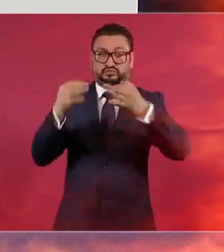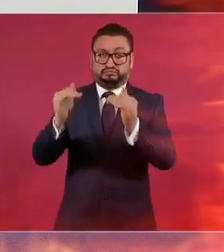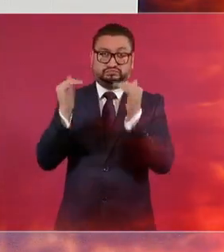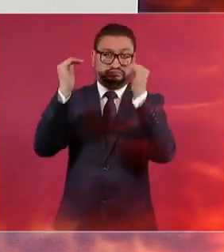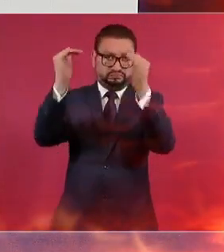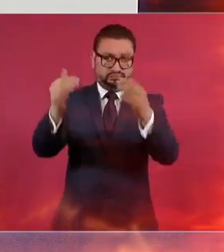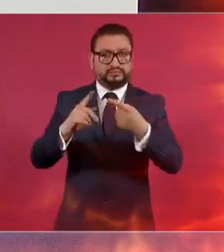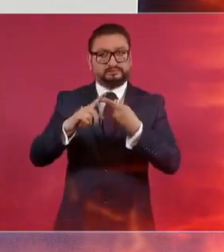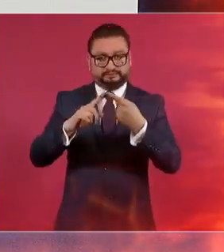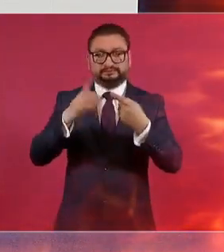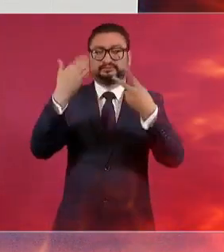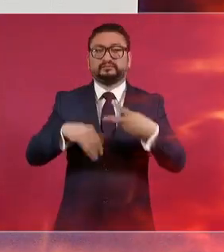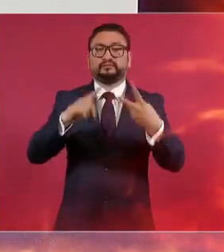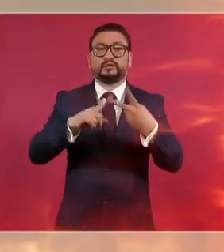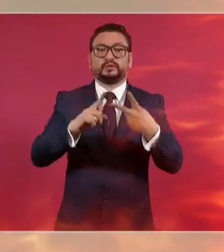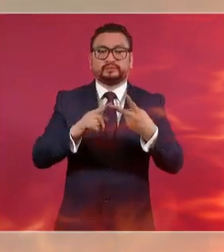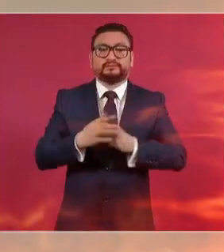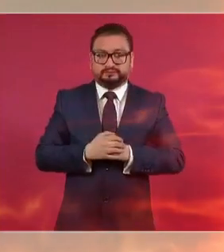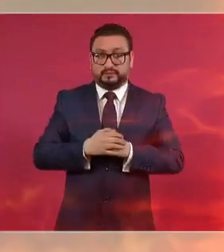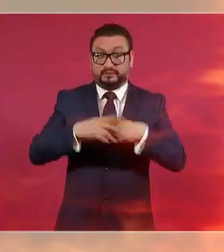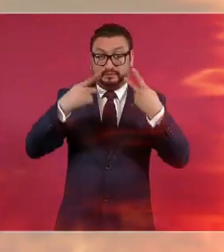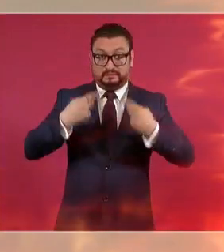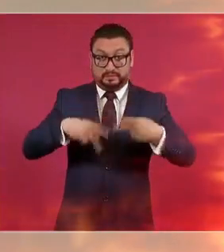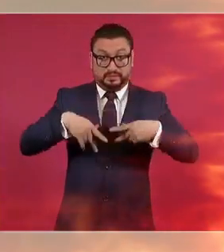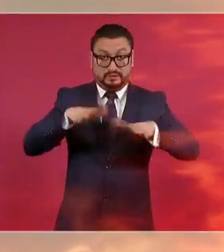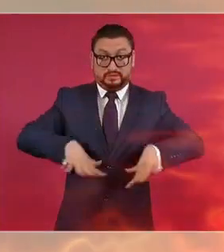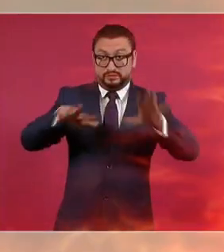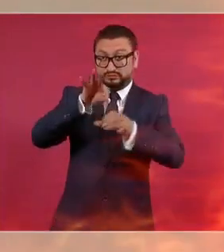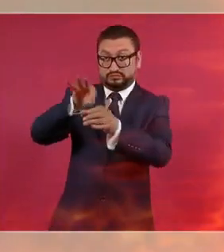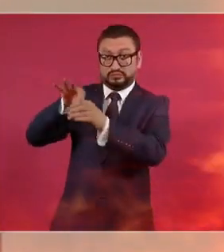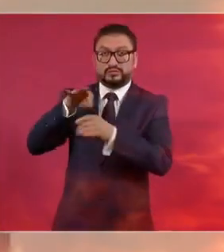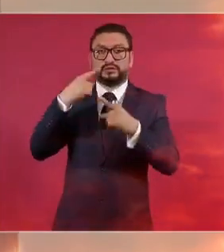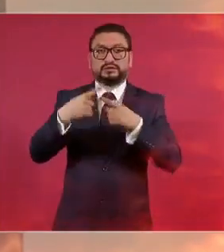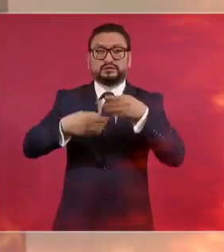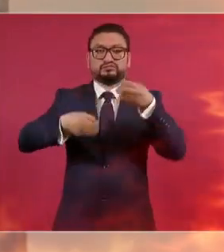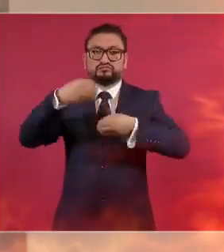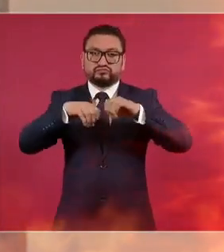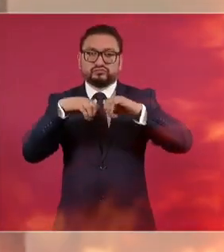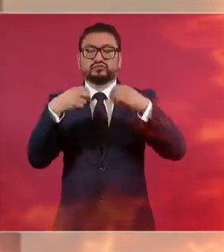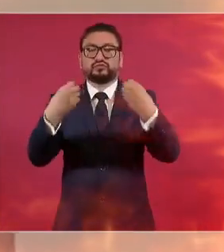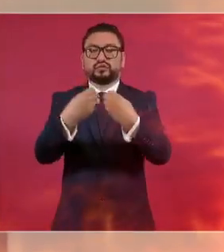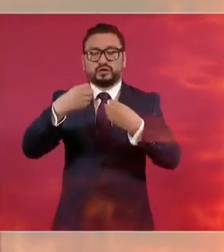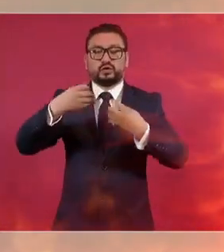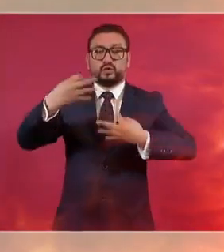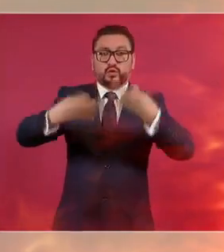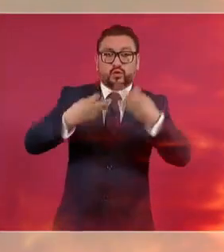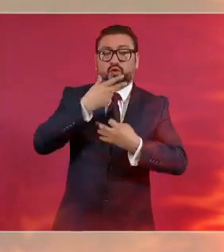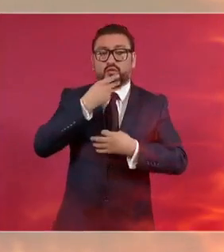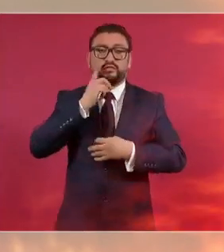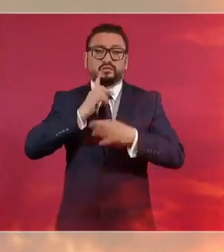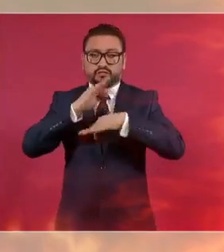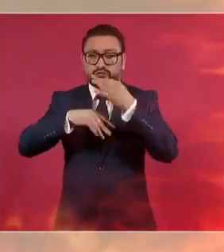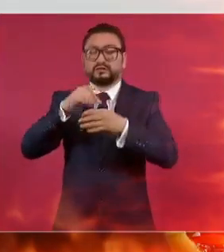las cuales serán propuestas 10 por el Ejecutivo, 10 por el Legislativo, 5 del Senado y 56 de la